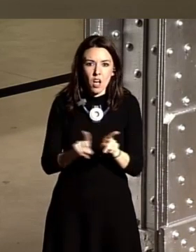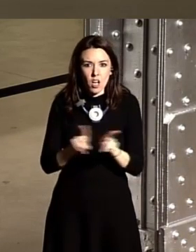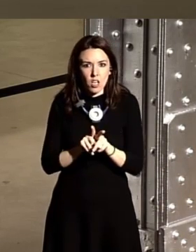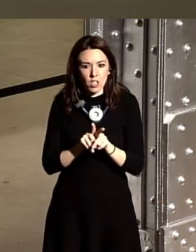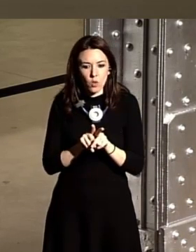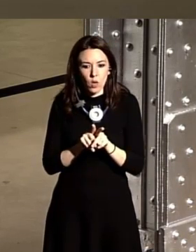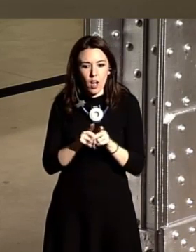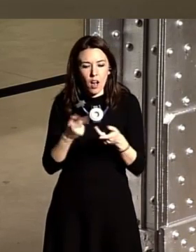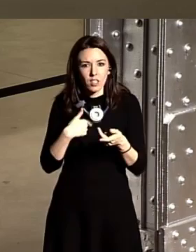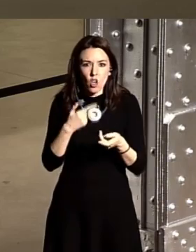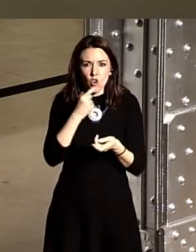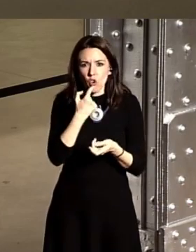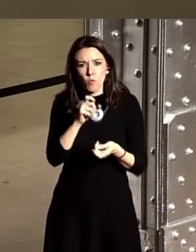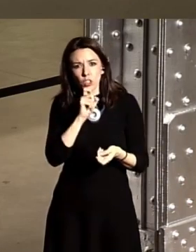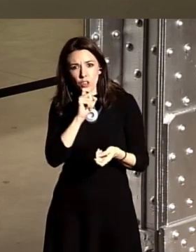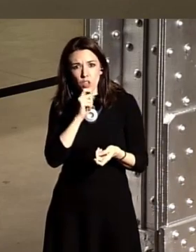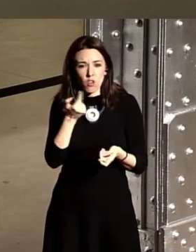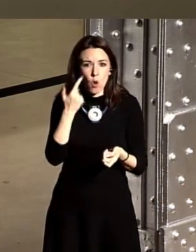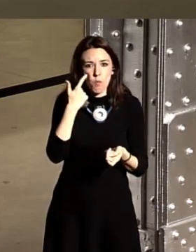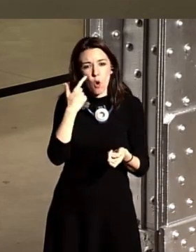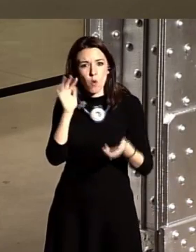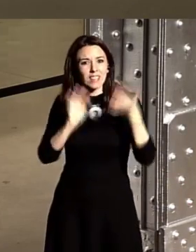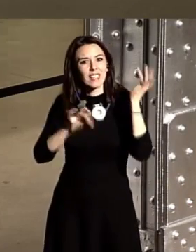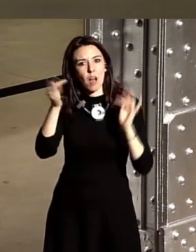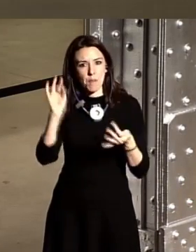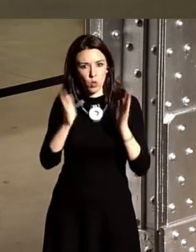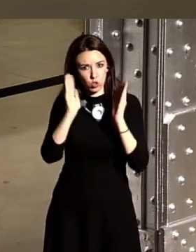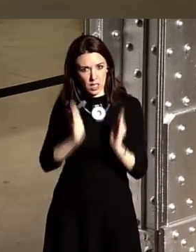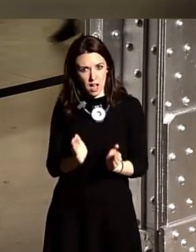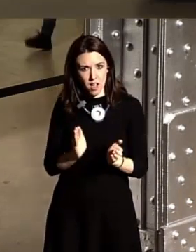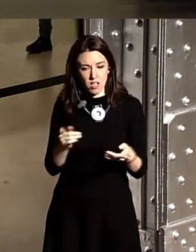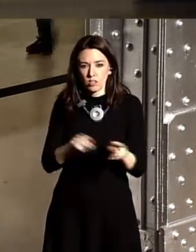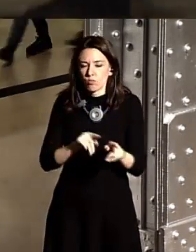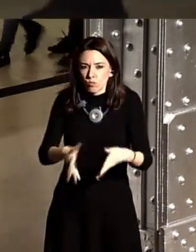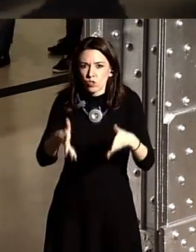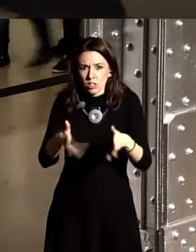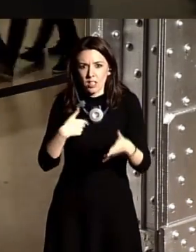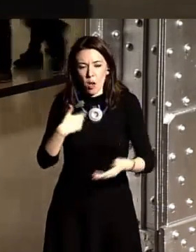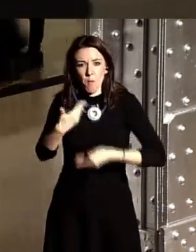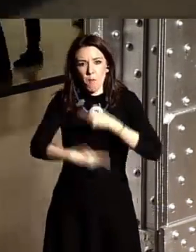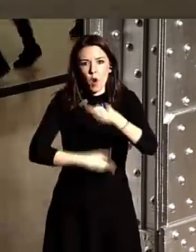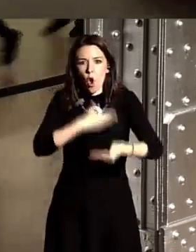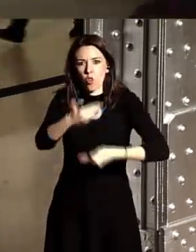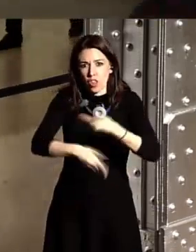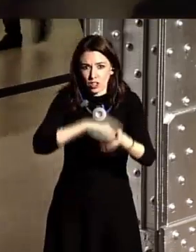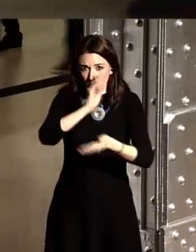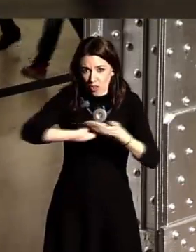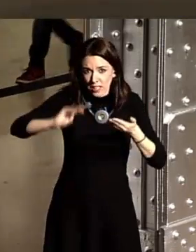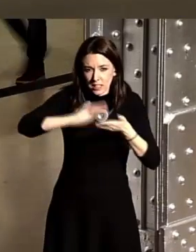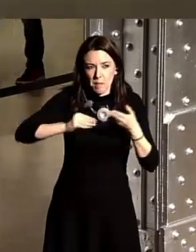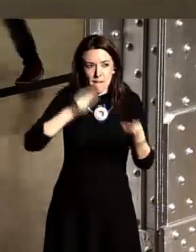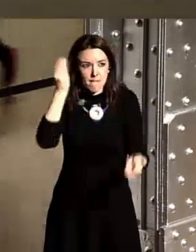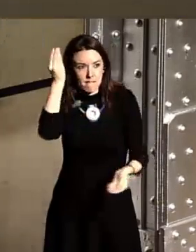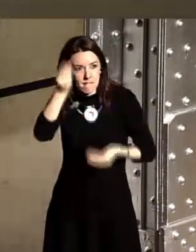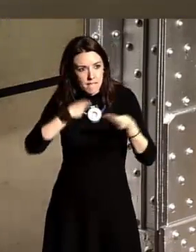therapeutic. ¿Cómo se dice? Terapéutica. Sí, y que me encantaba el proceso de escribir, de reflexionar,